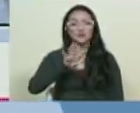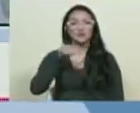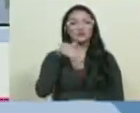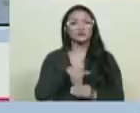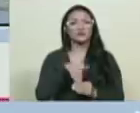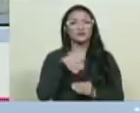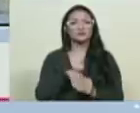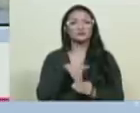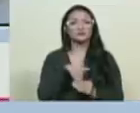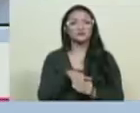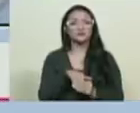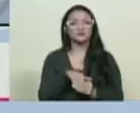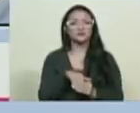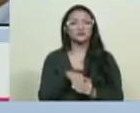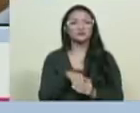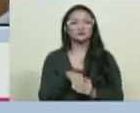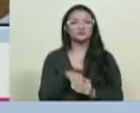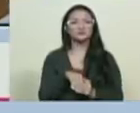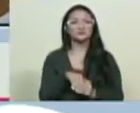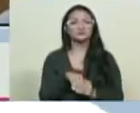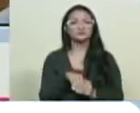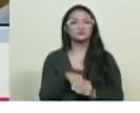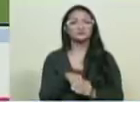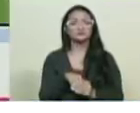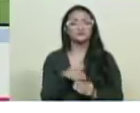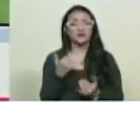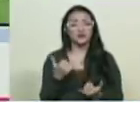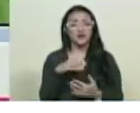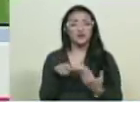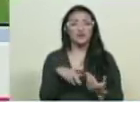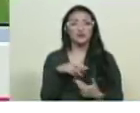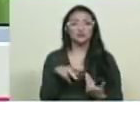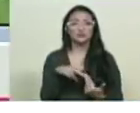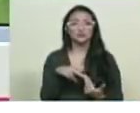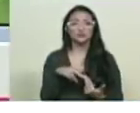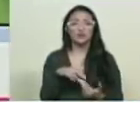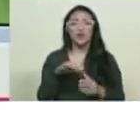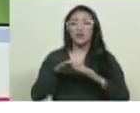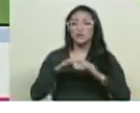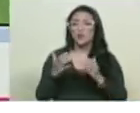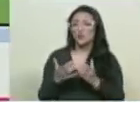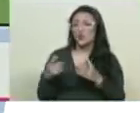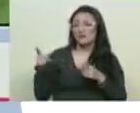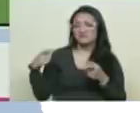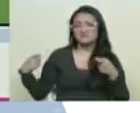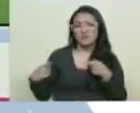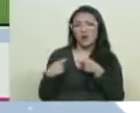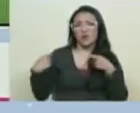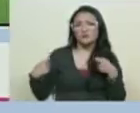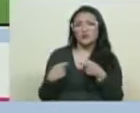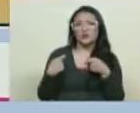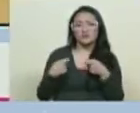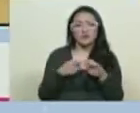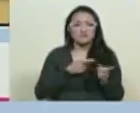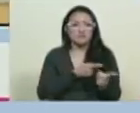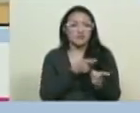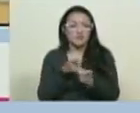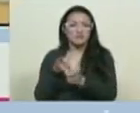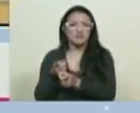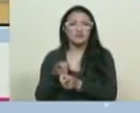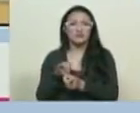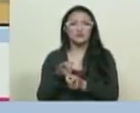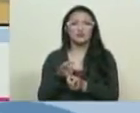la 24ª elección en revolución. Y mientras en el mundo están entre guerras, mientras está